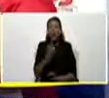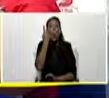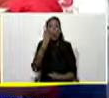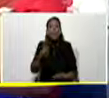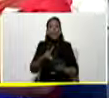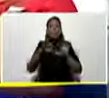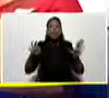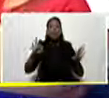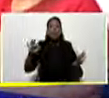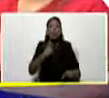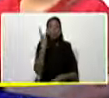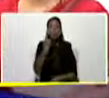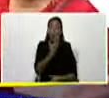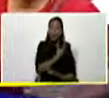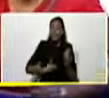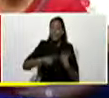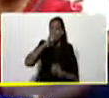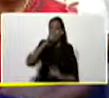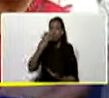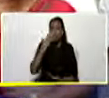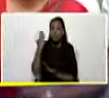Maduro.